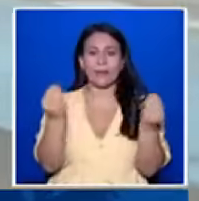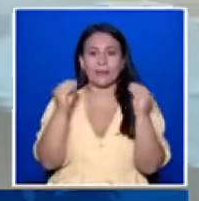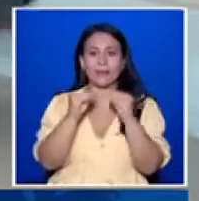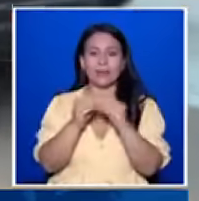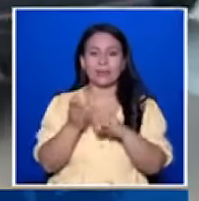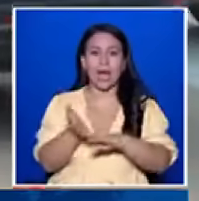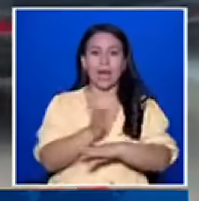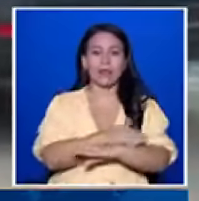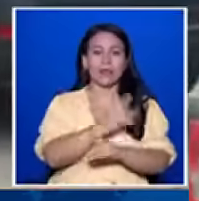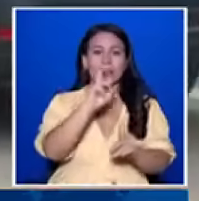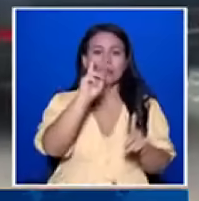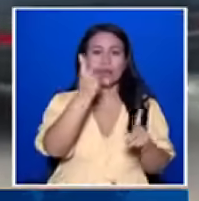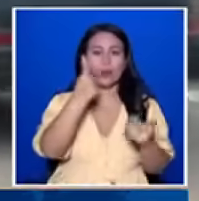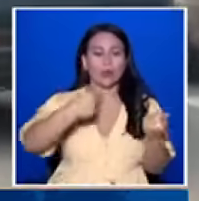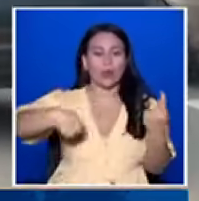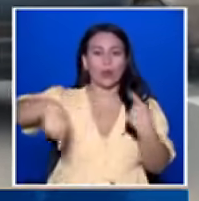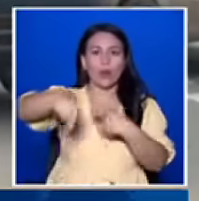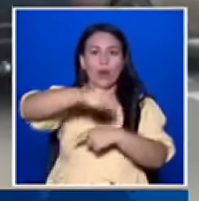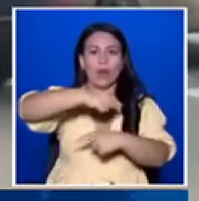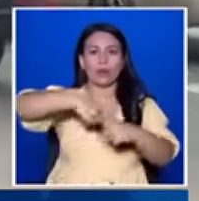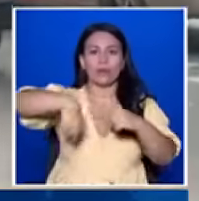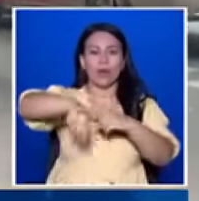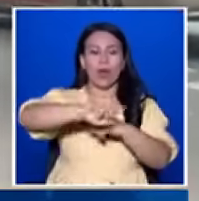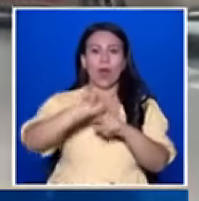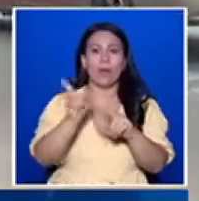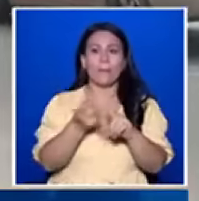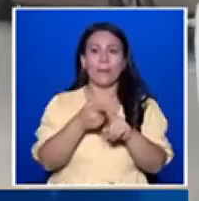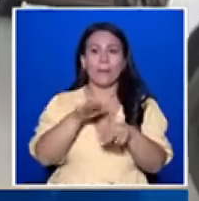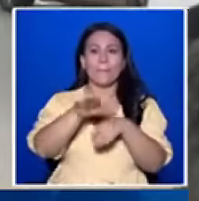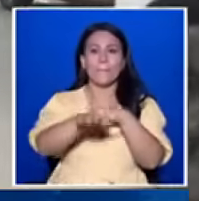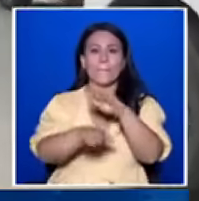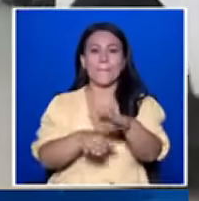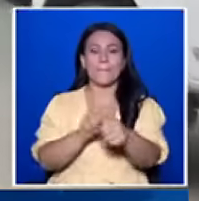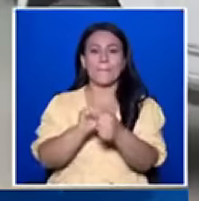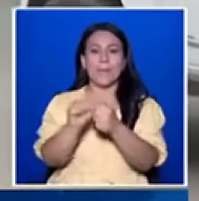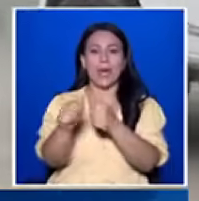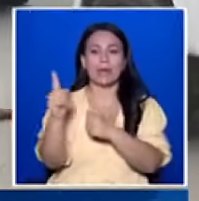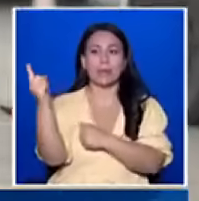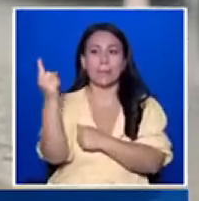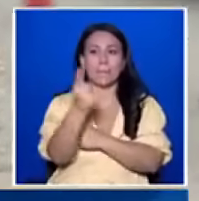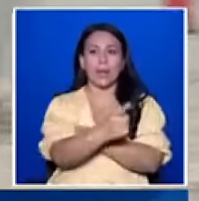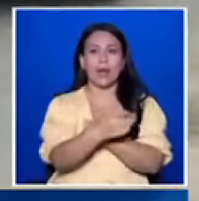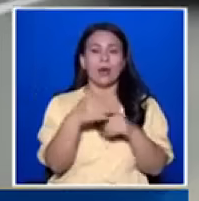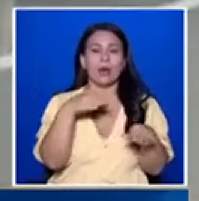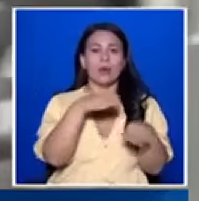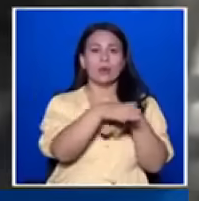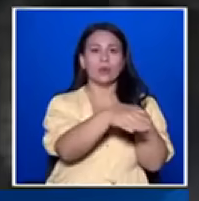el segundo retorno hacia el peaje, donde la circulación